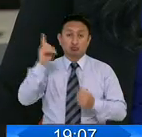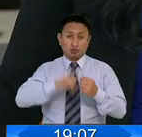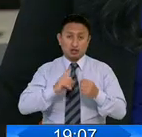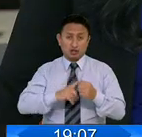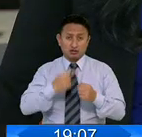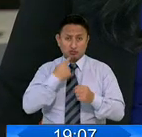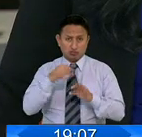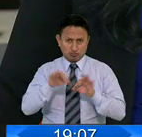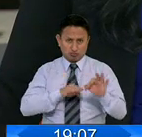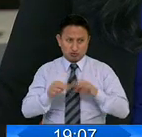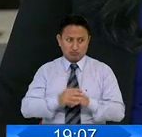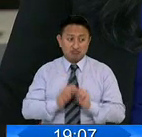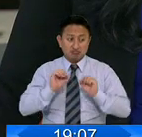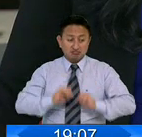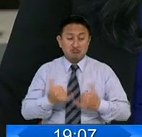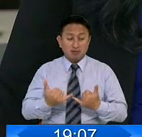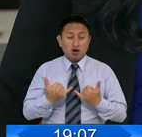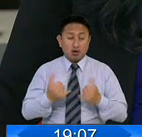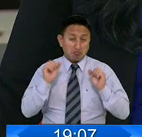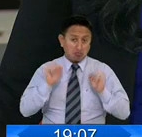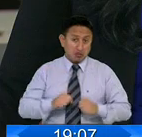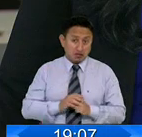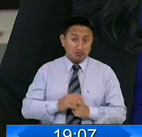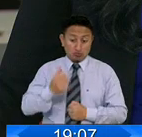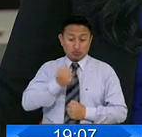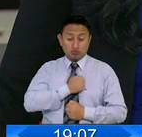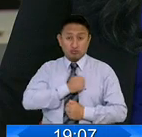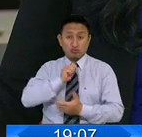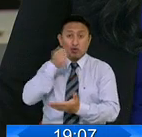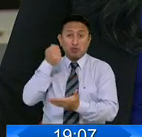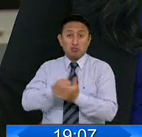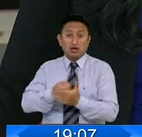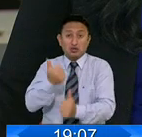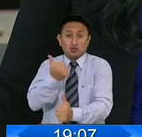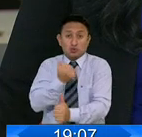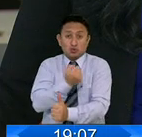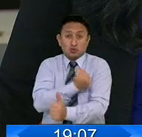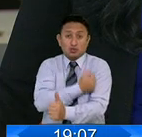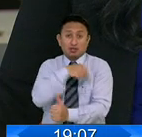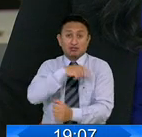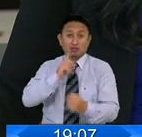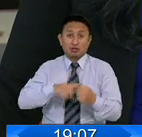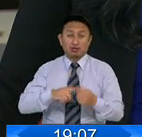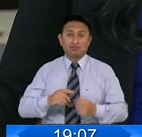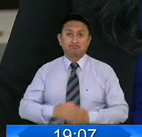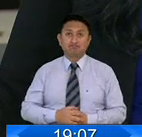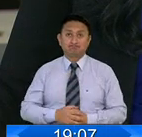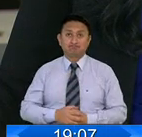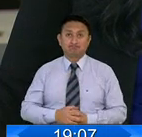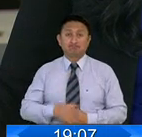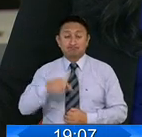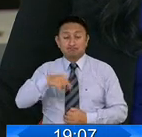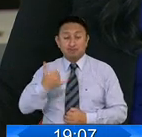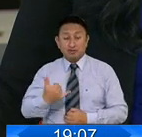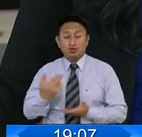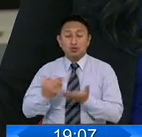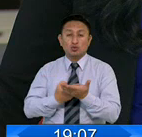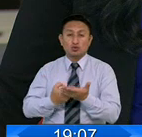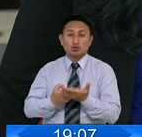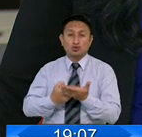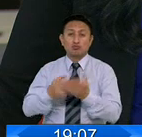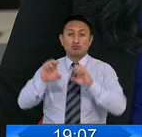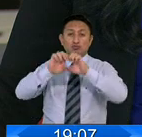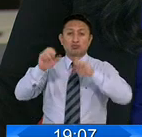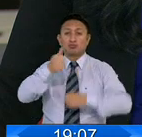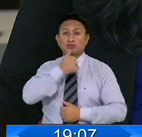indicó que se trabaja en la posibilidad de adquirir vacunas para combatir la pandemia en la capital, para lo cual mantuvo reuniones con la empresa